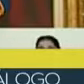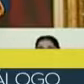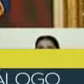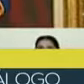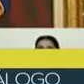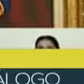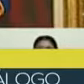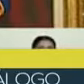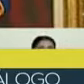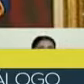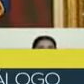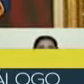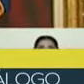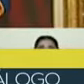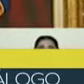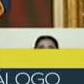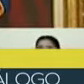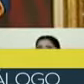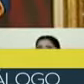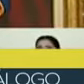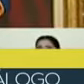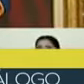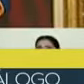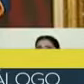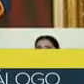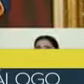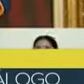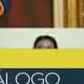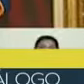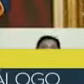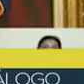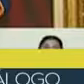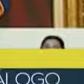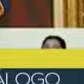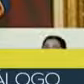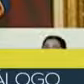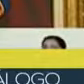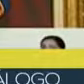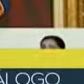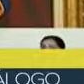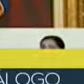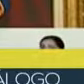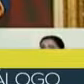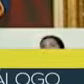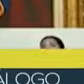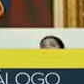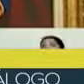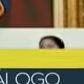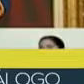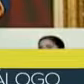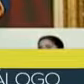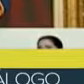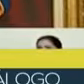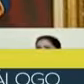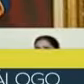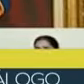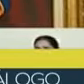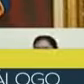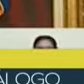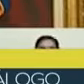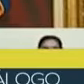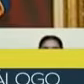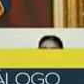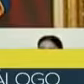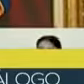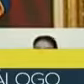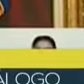veo difícil, pero las he visto, los he visto más feos y se han casado. Porque los he visto más feas